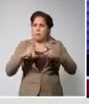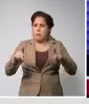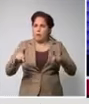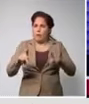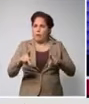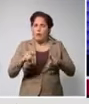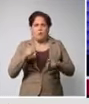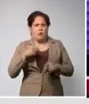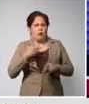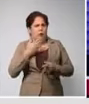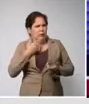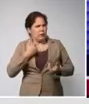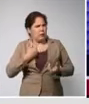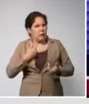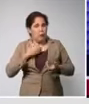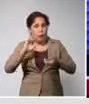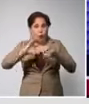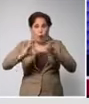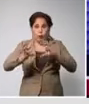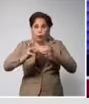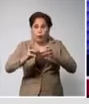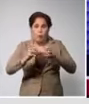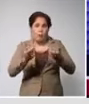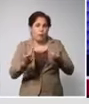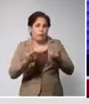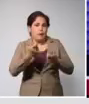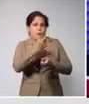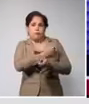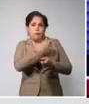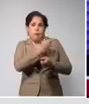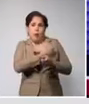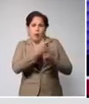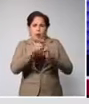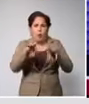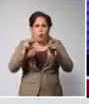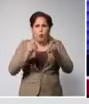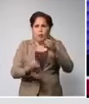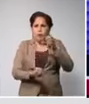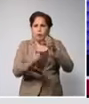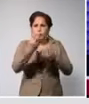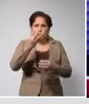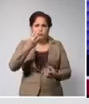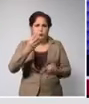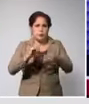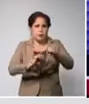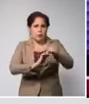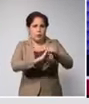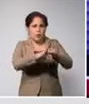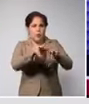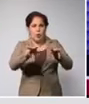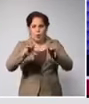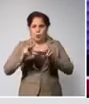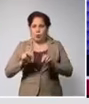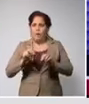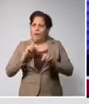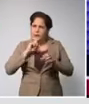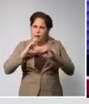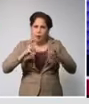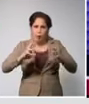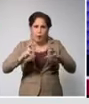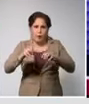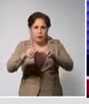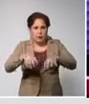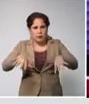incidencia que tiene en este comportamiento, pues las nuevas cepas que están circulando, que cada vez se ven con